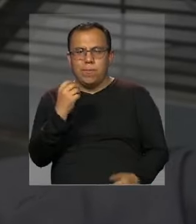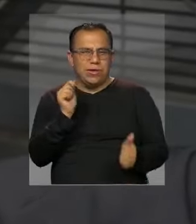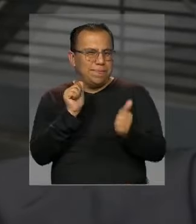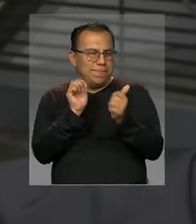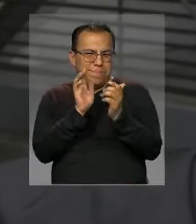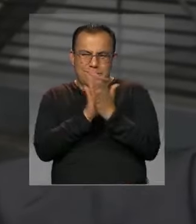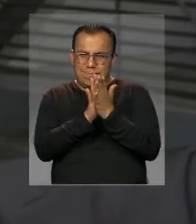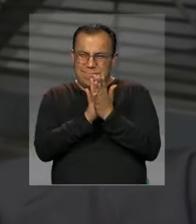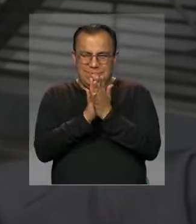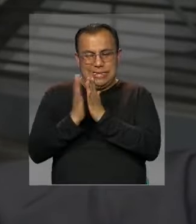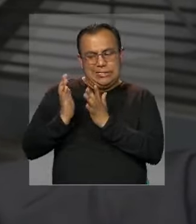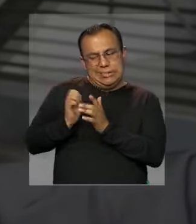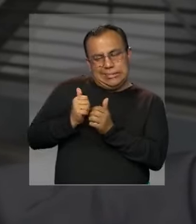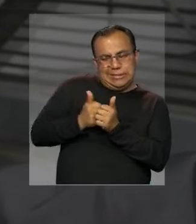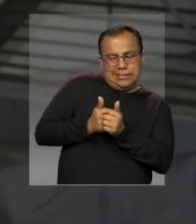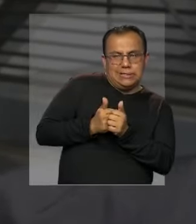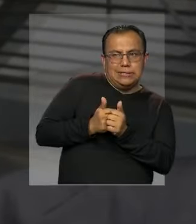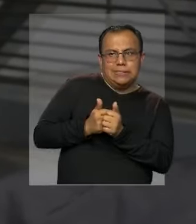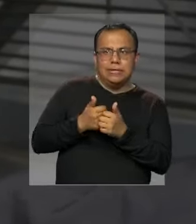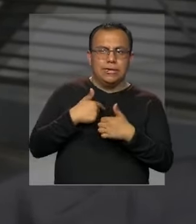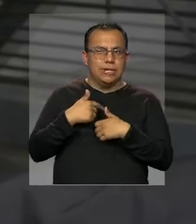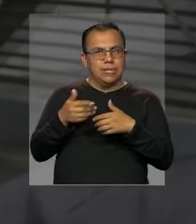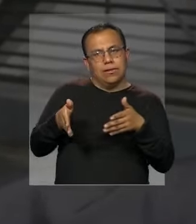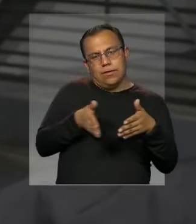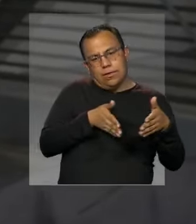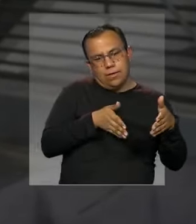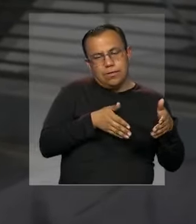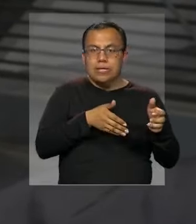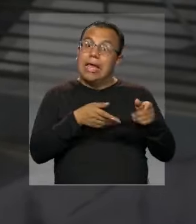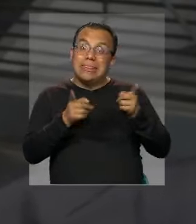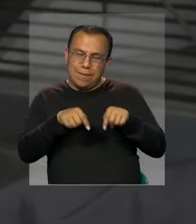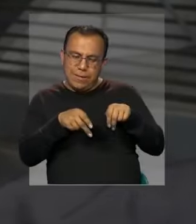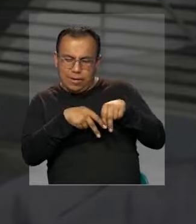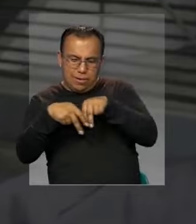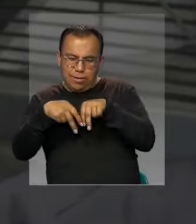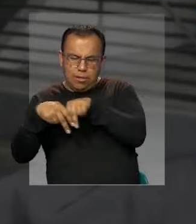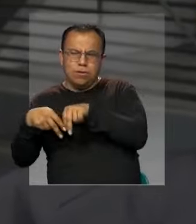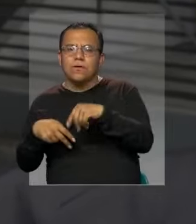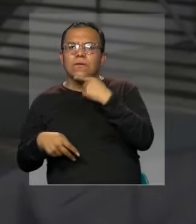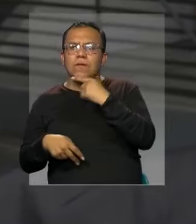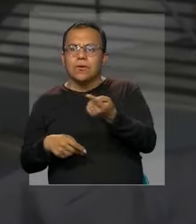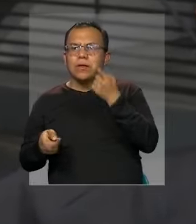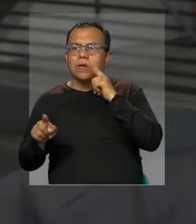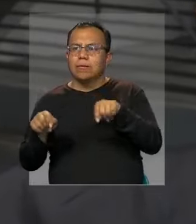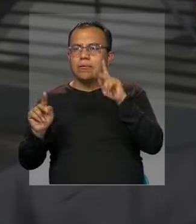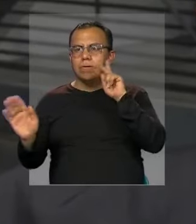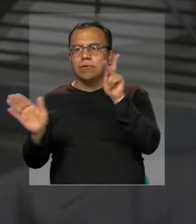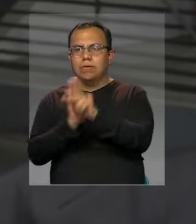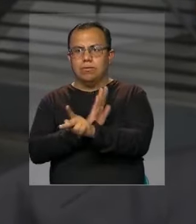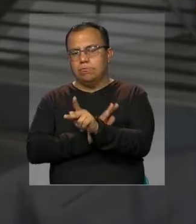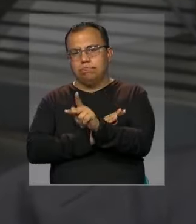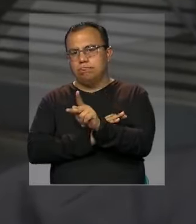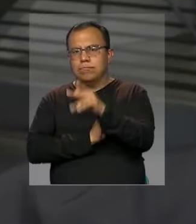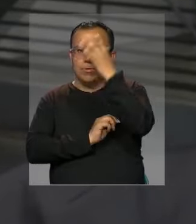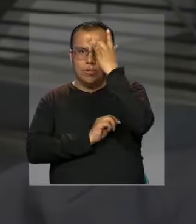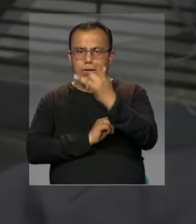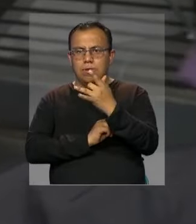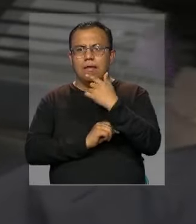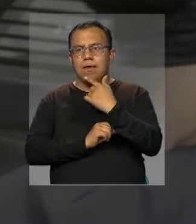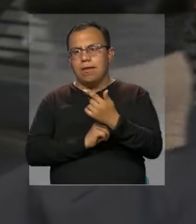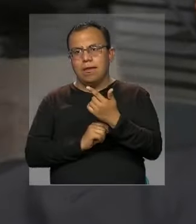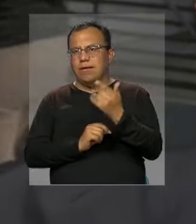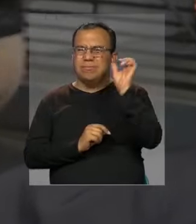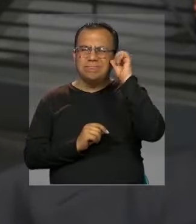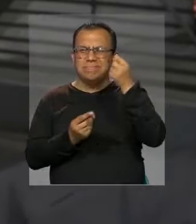muy como encima mío y yo me corría y él volvía y se corría y me dijo, por eso es que las matan, porque no, no